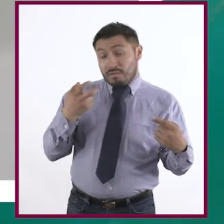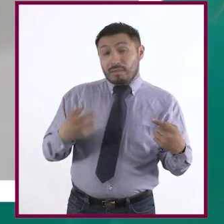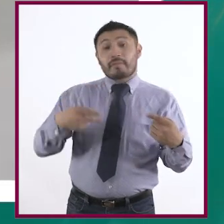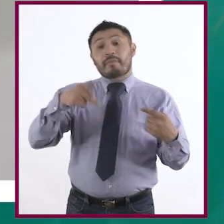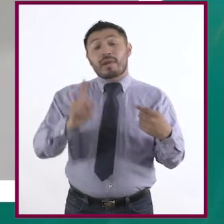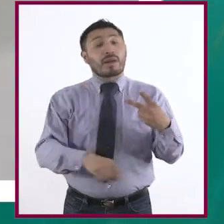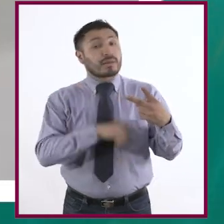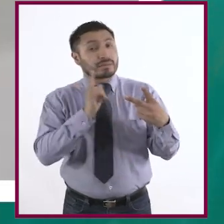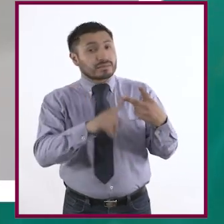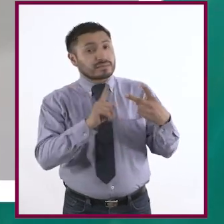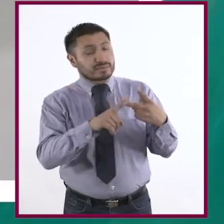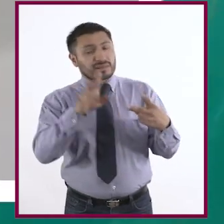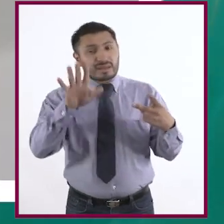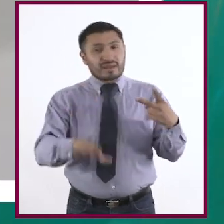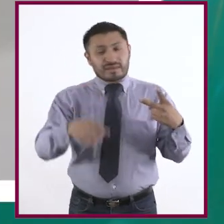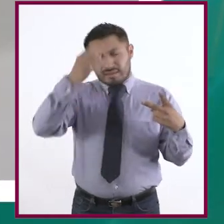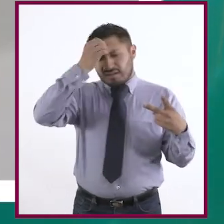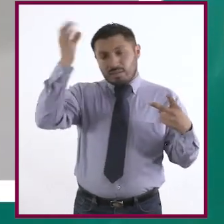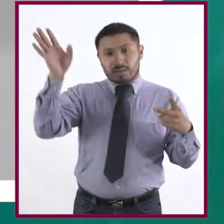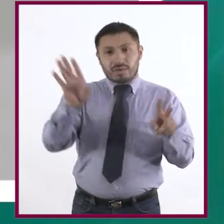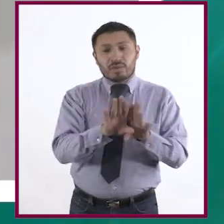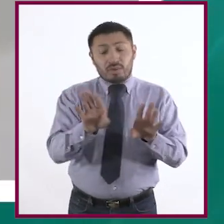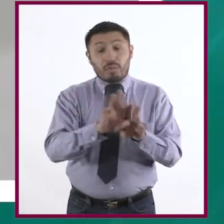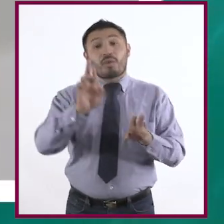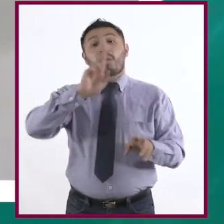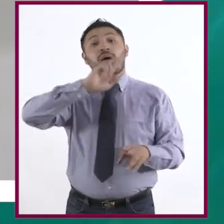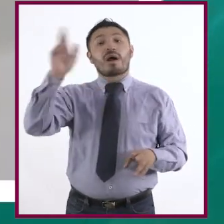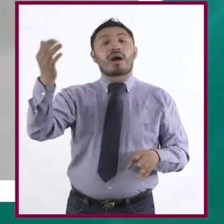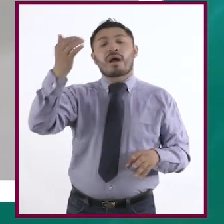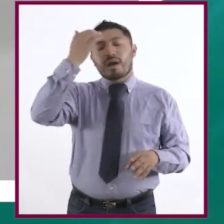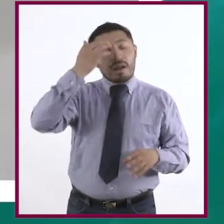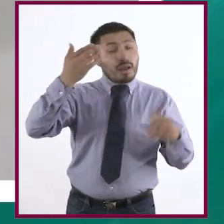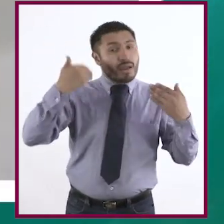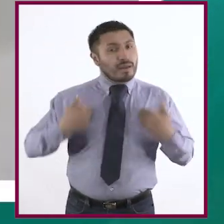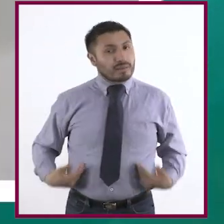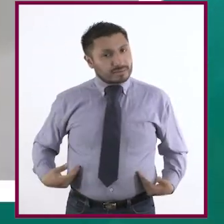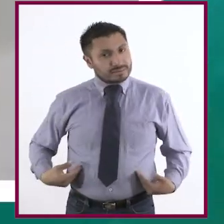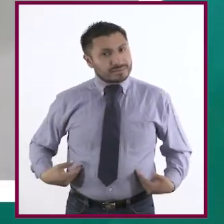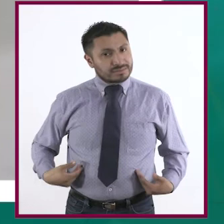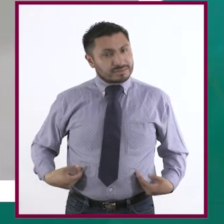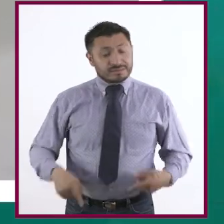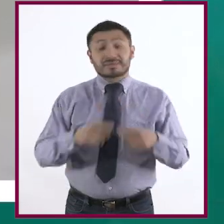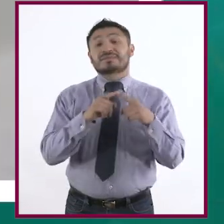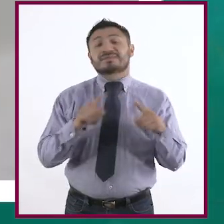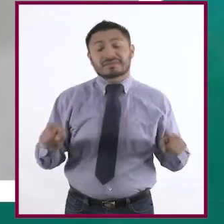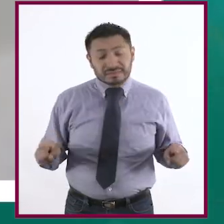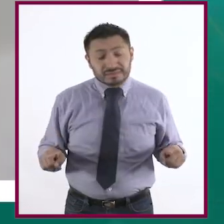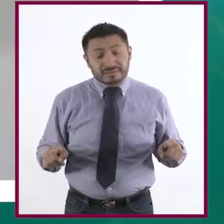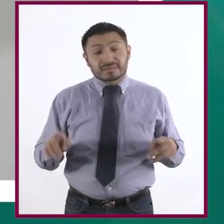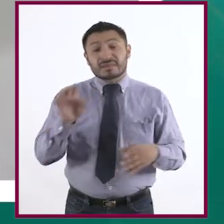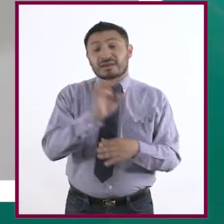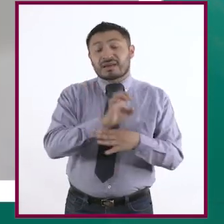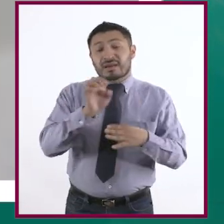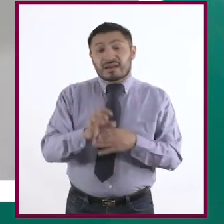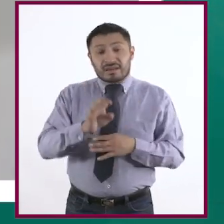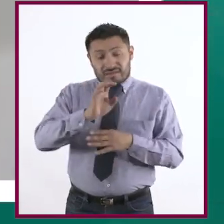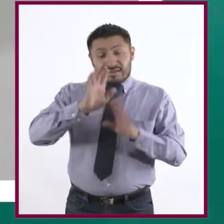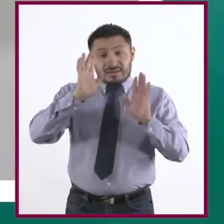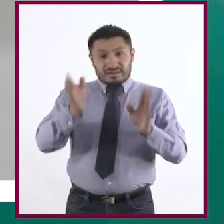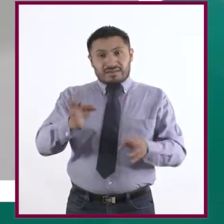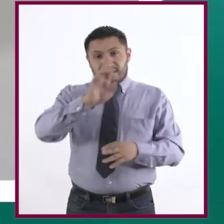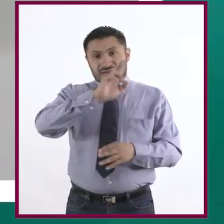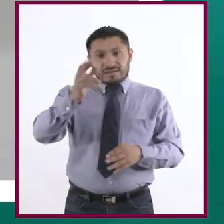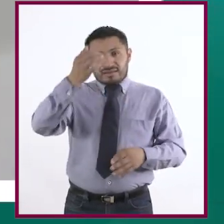pero la otra, que a veces se nos olvida, es que se nos reconozca, ¿sí? Y es entonces en ese